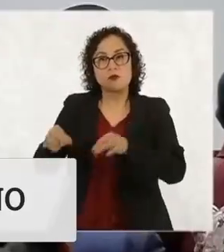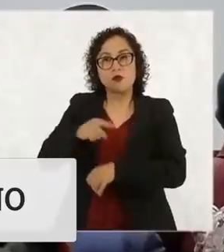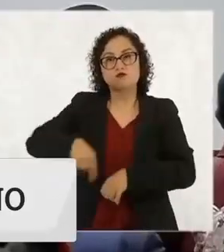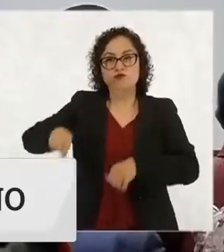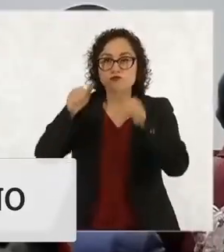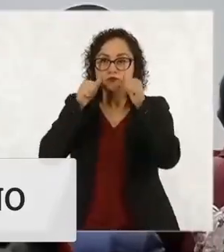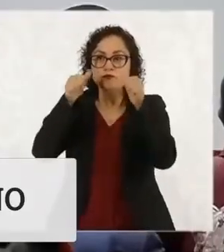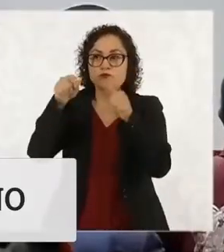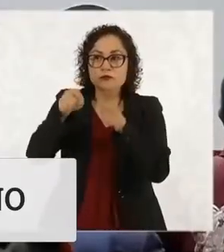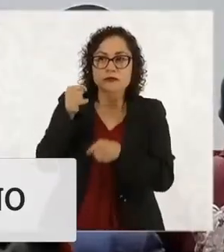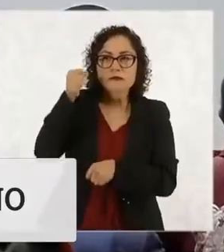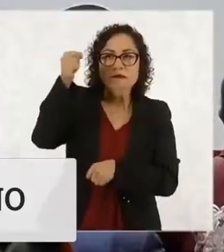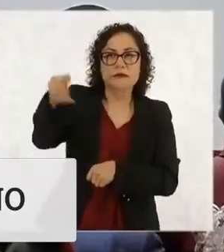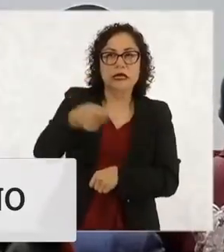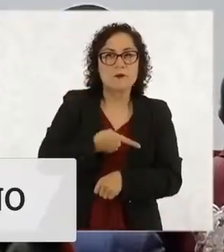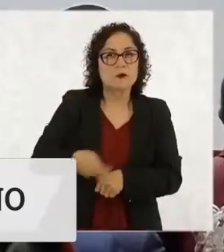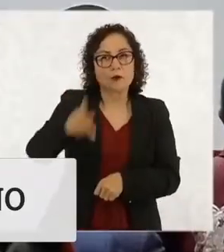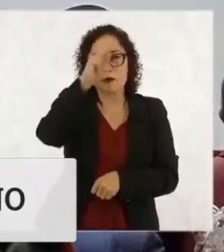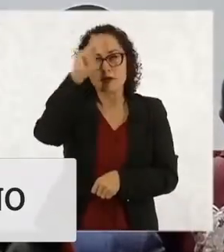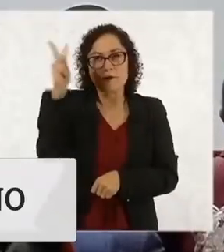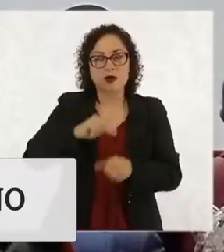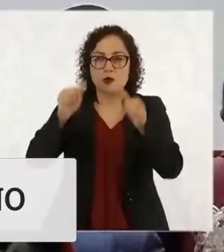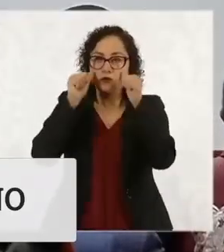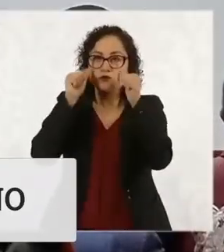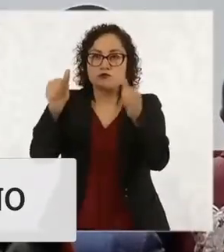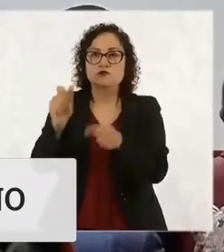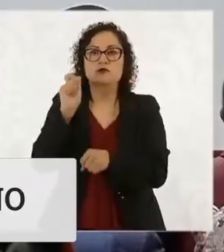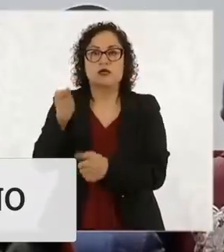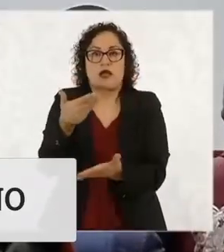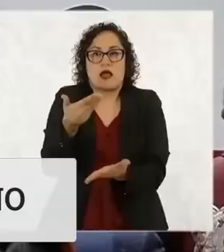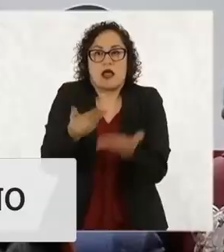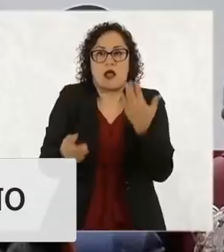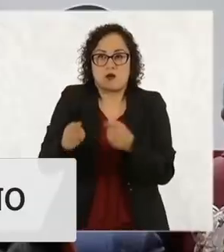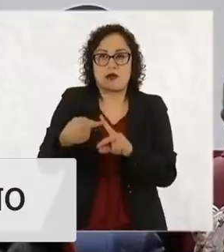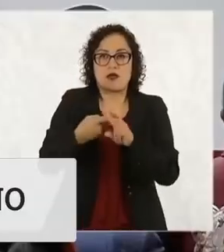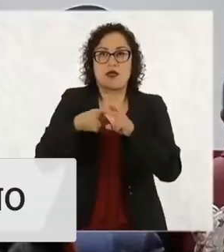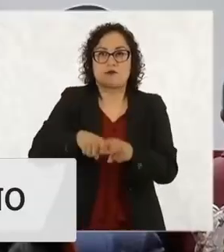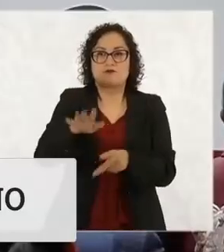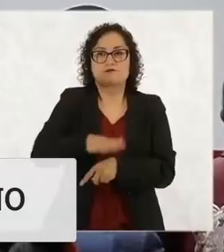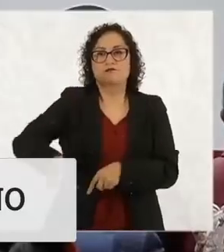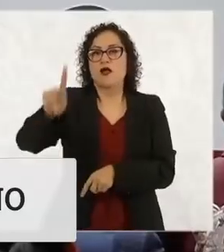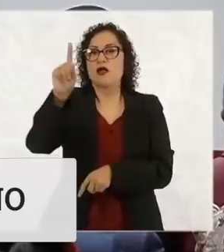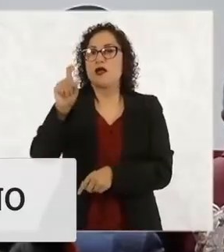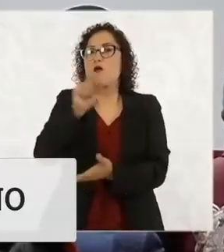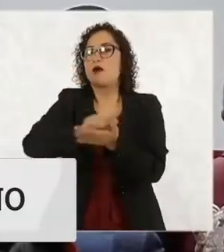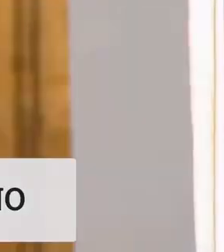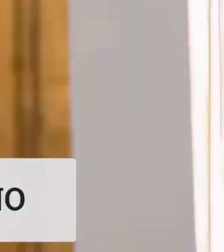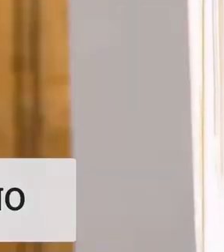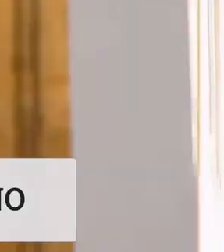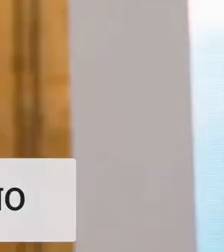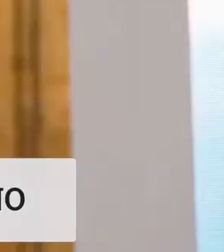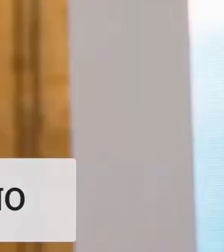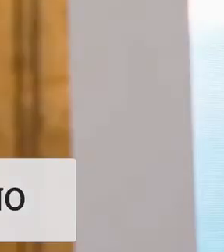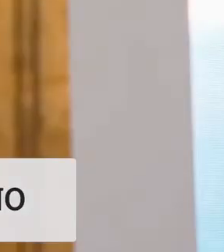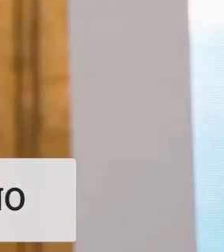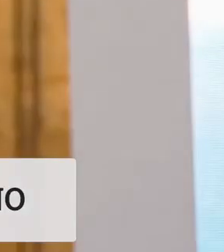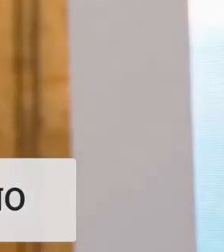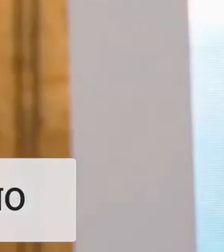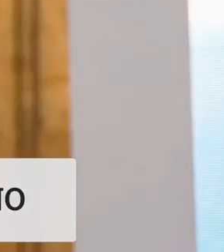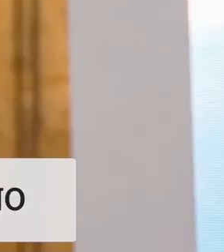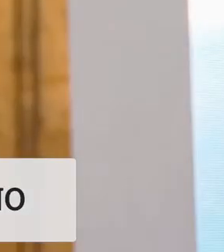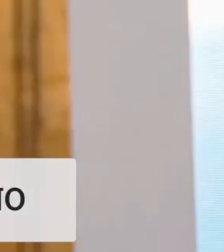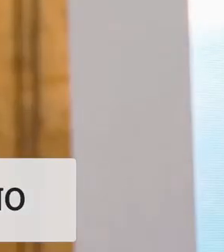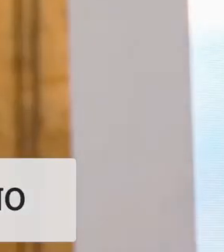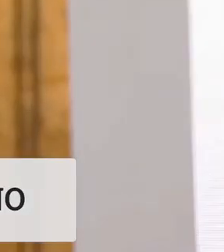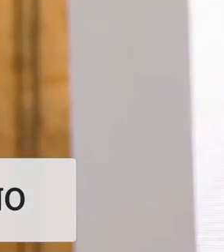urbana del país. A la fecha han iniciado las obras de agua potable y saneamiento. El Plan Acapulco se transforma